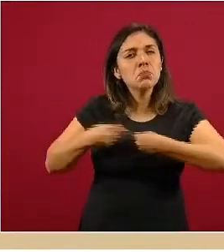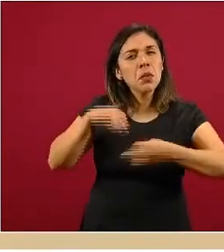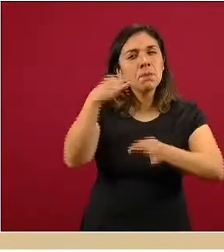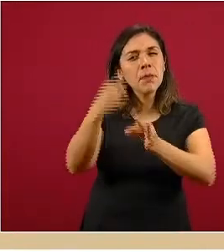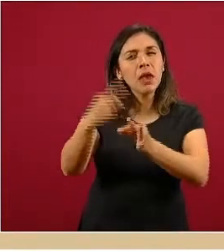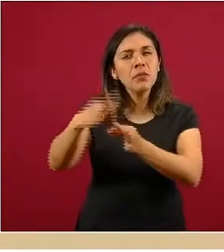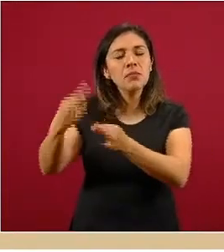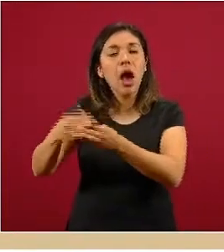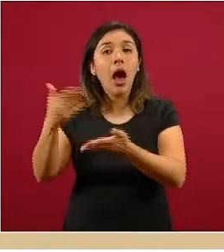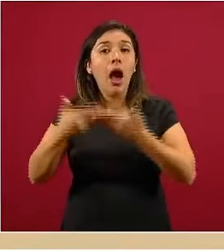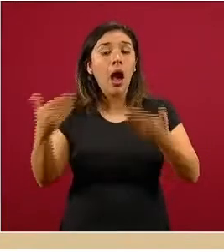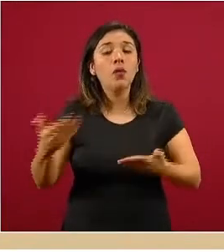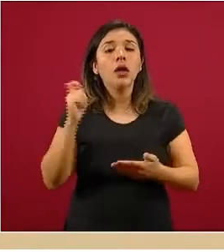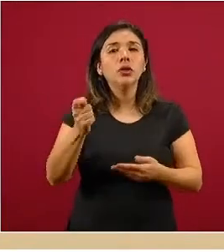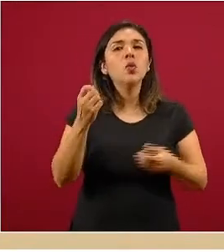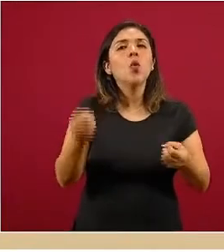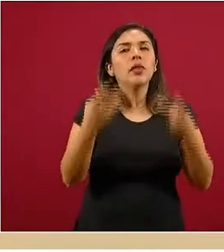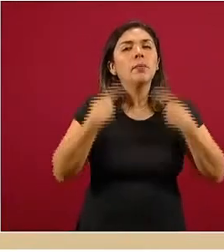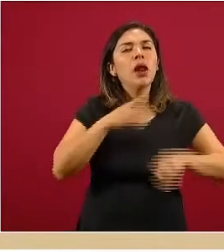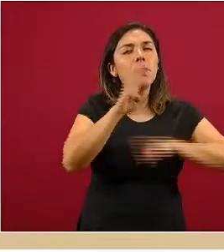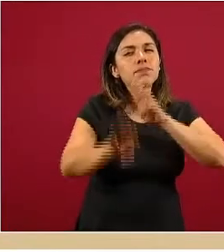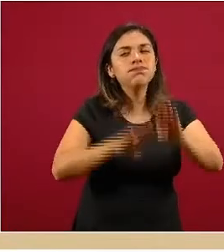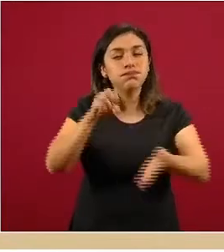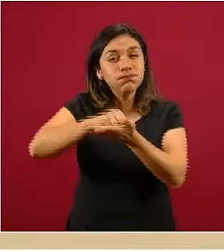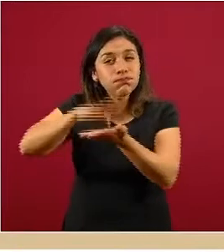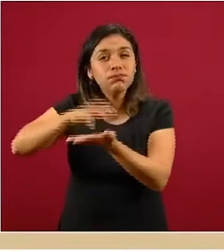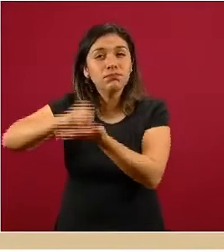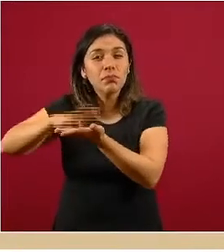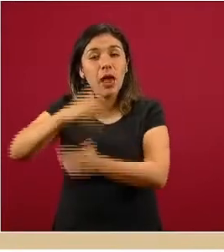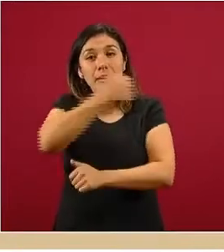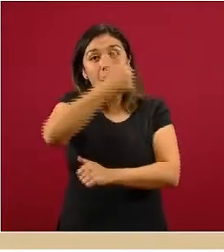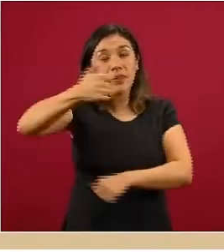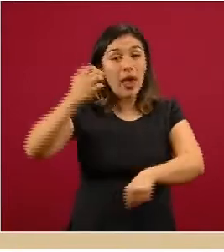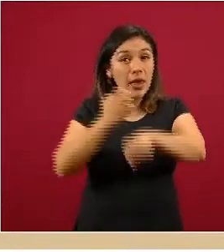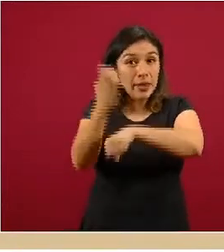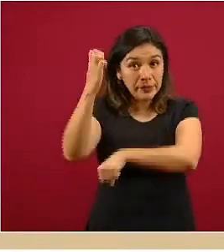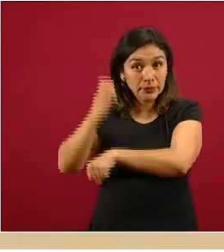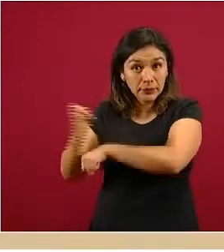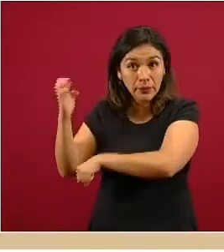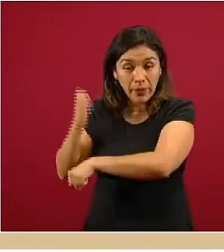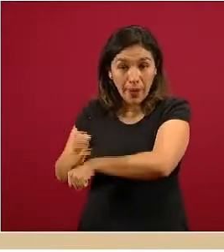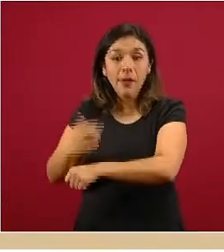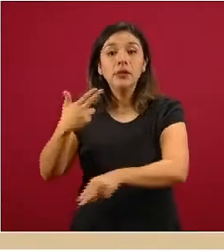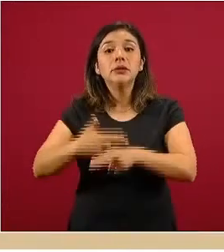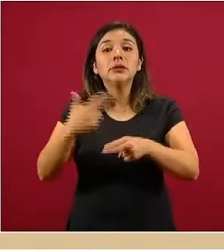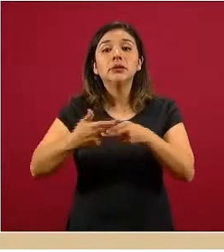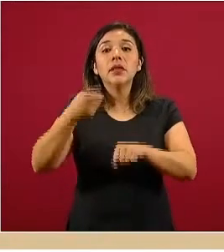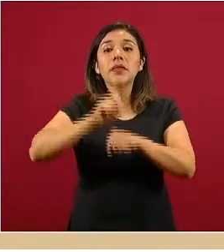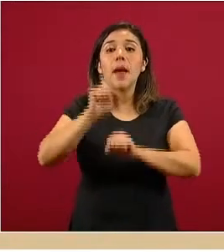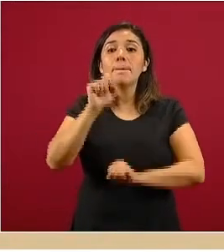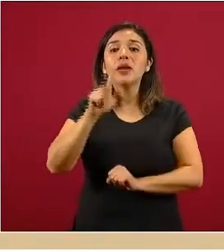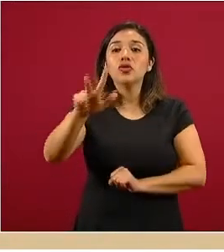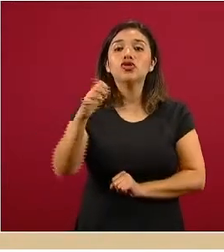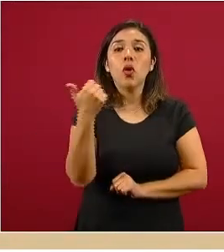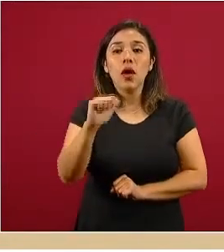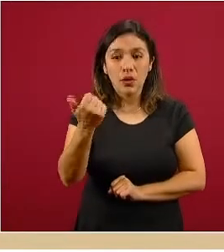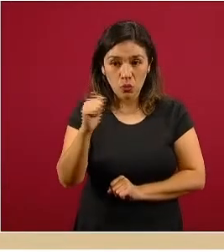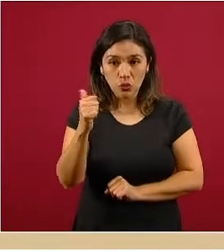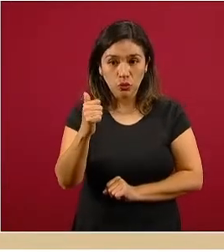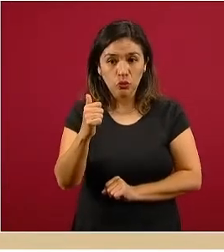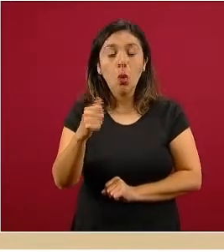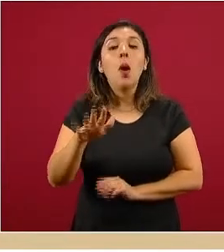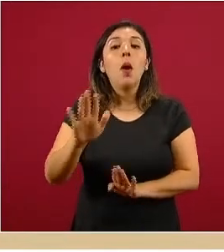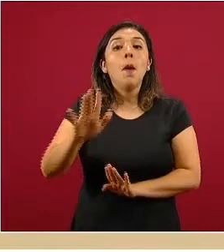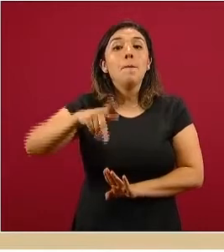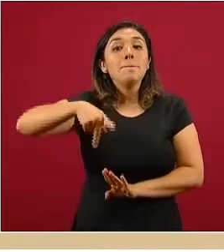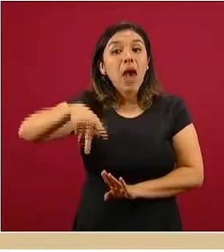no directamente asociadas al virus, pero sí asociadas o secundarias a la contingencia. La